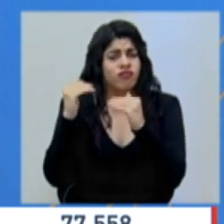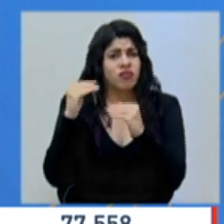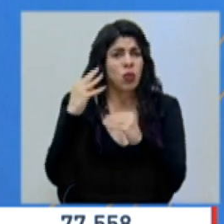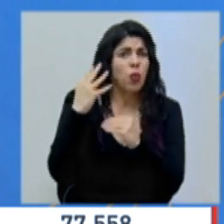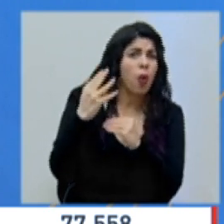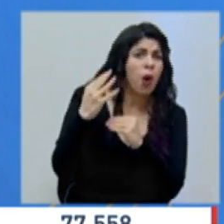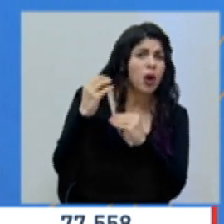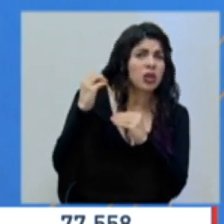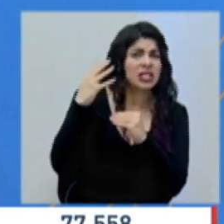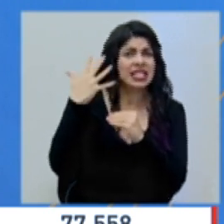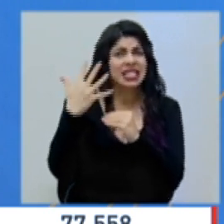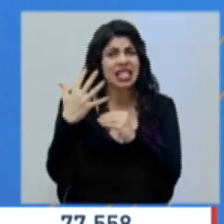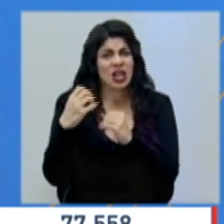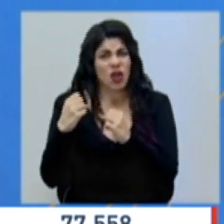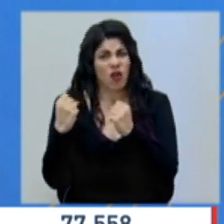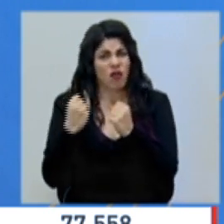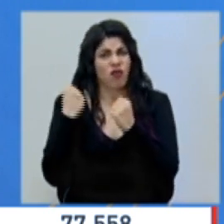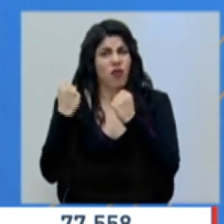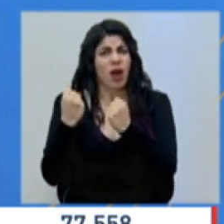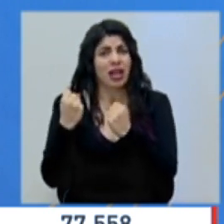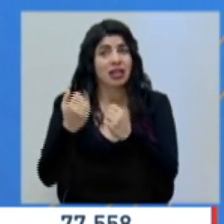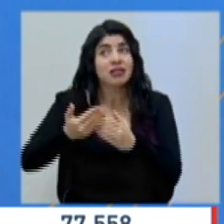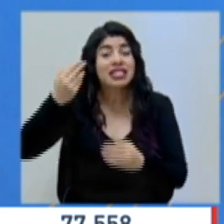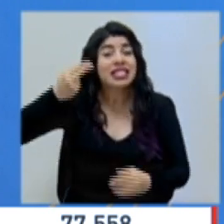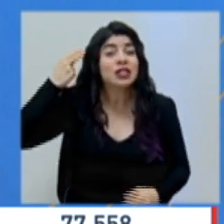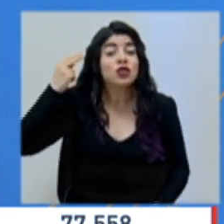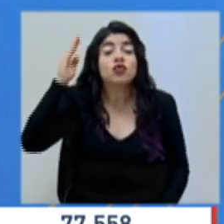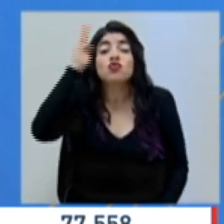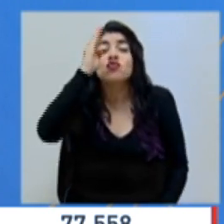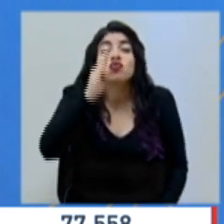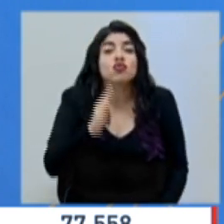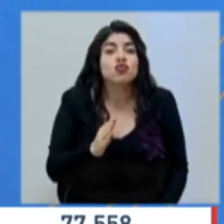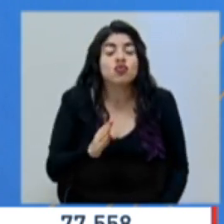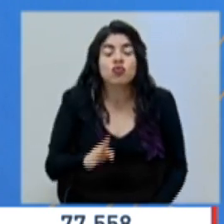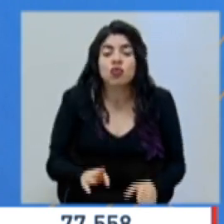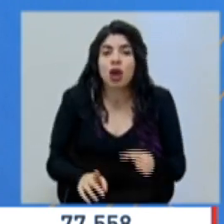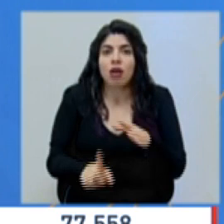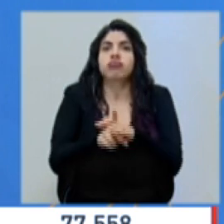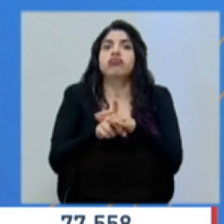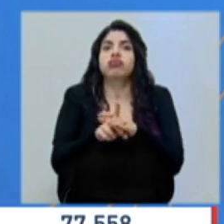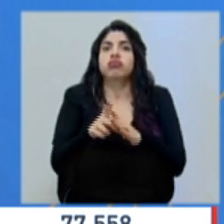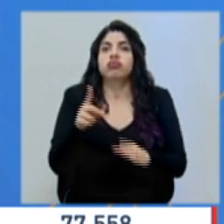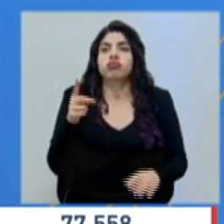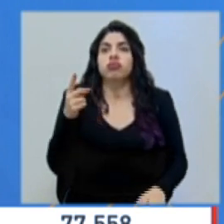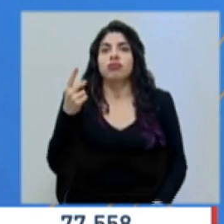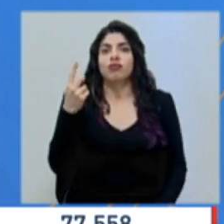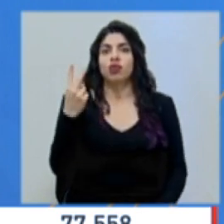4 o 5, y nunca antes en la historia habíamos tenido este tipo de